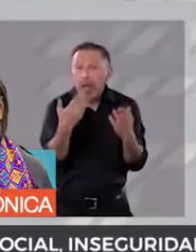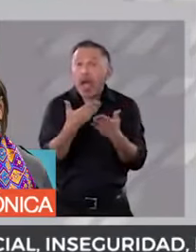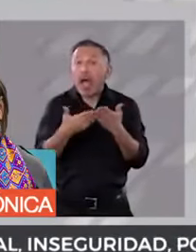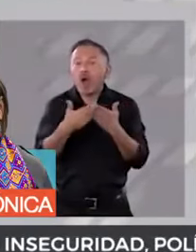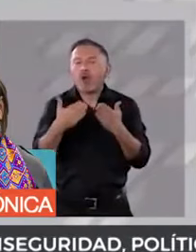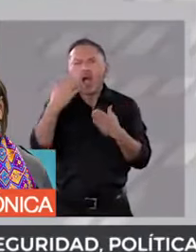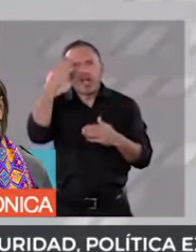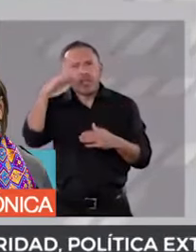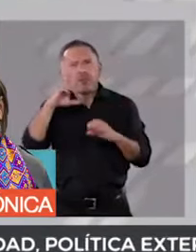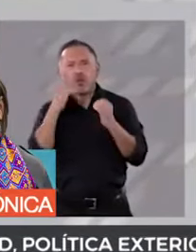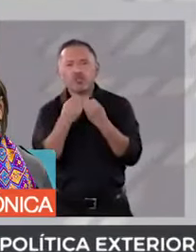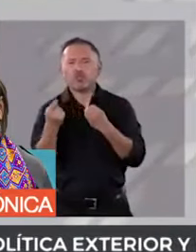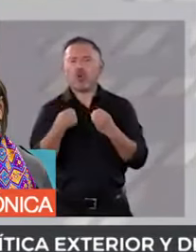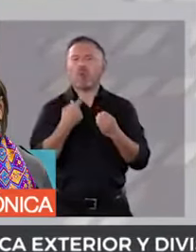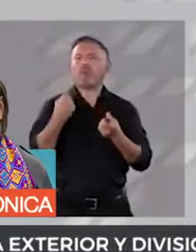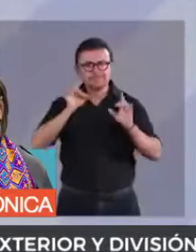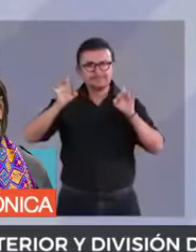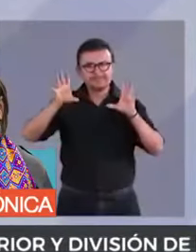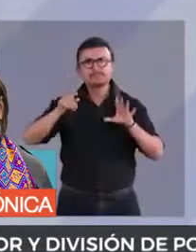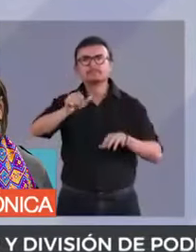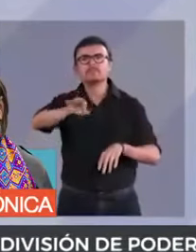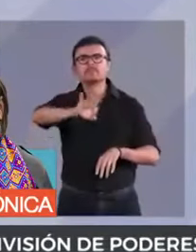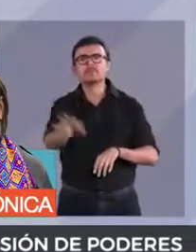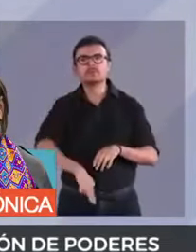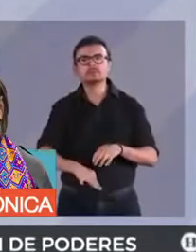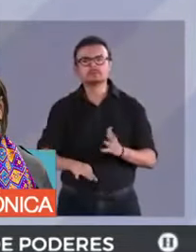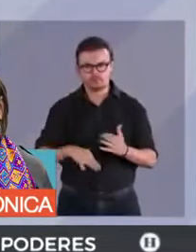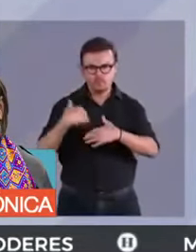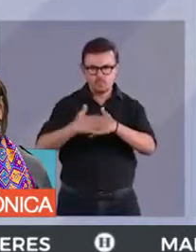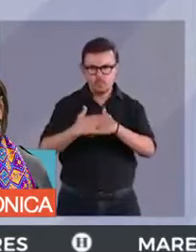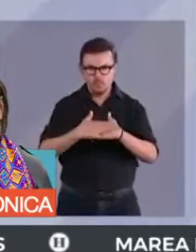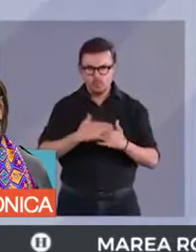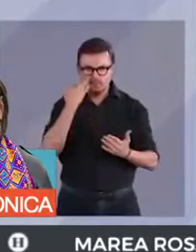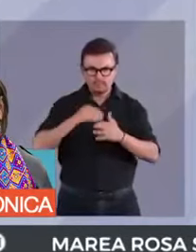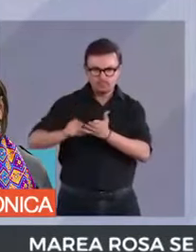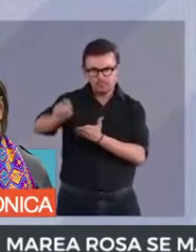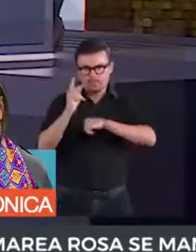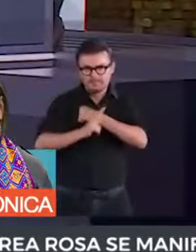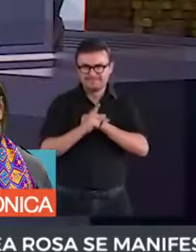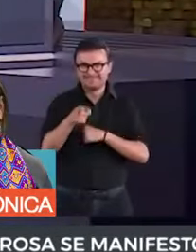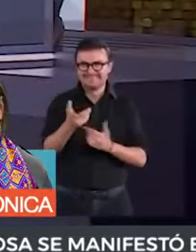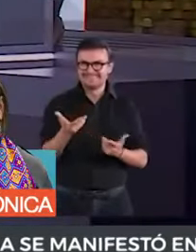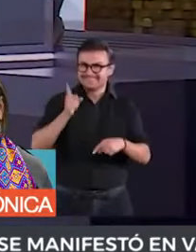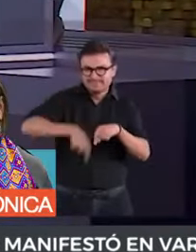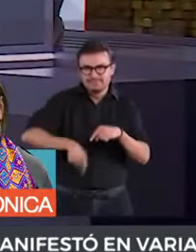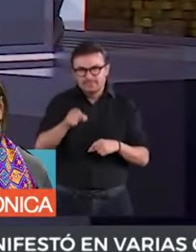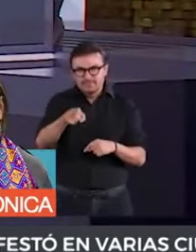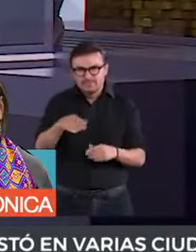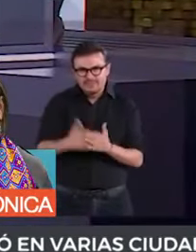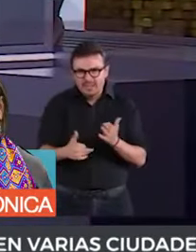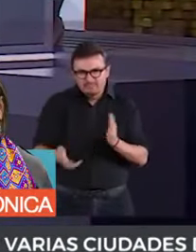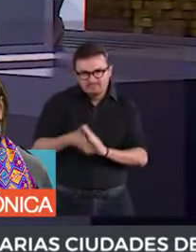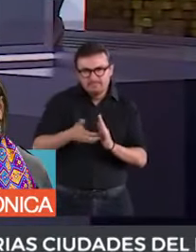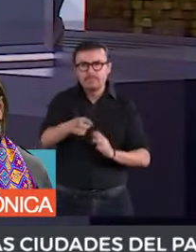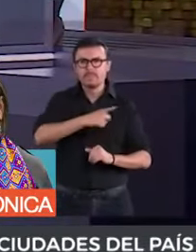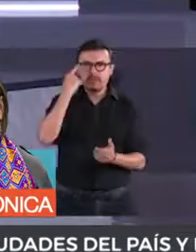ahí está el tema de Mario Delgado. Es gravísimo cómo este gobierno no ha investigado el huachicol fiscal. Son miles